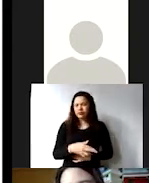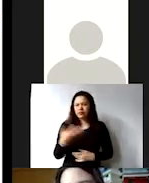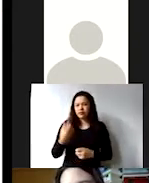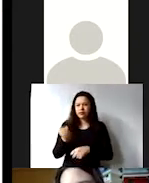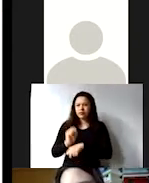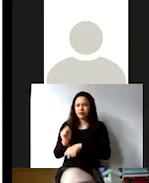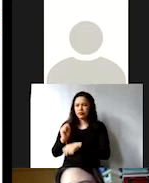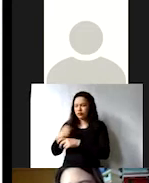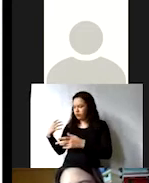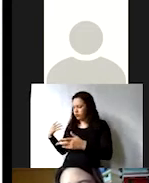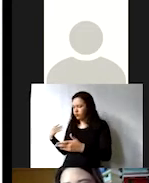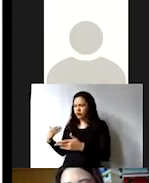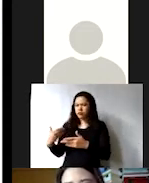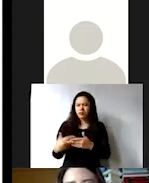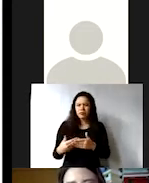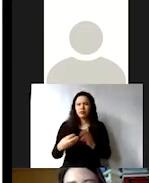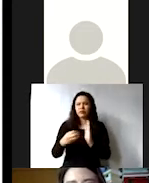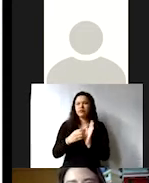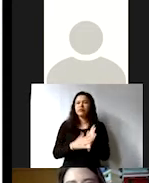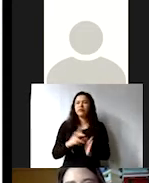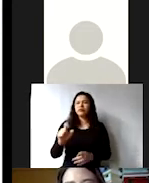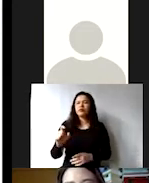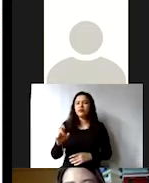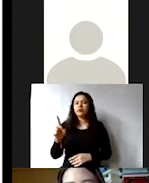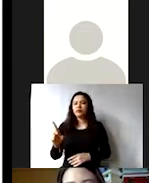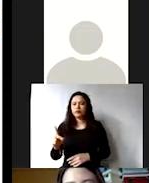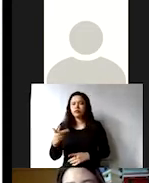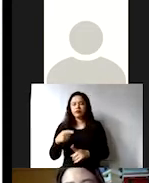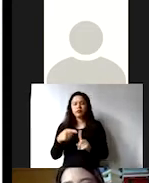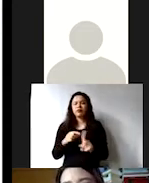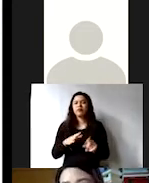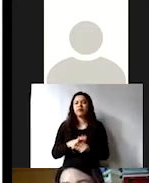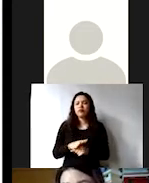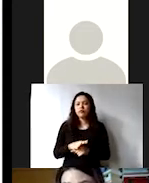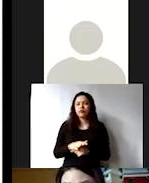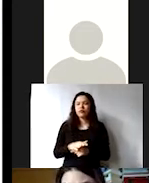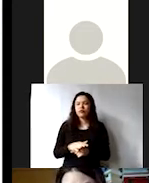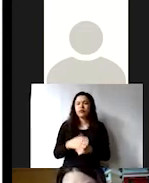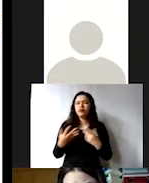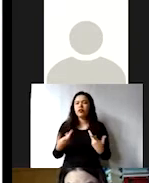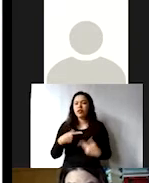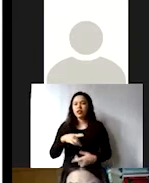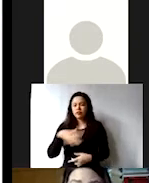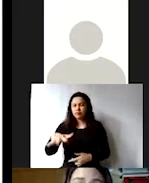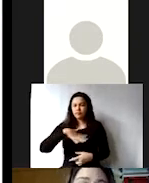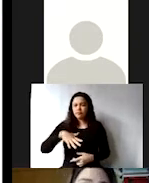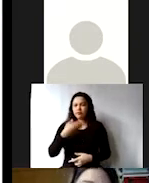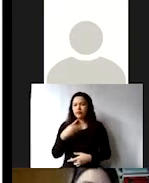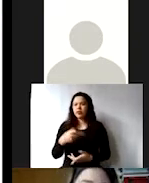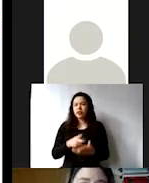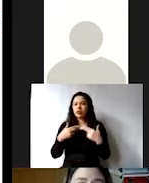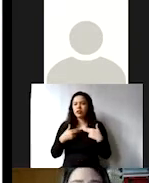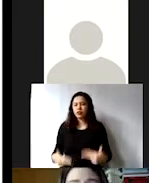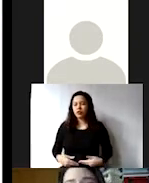que la Agenda 2030 lo que busca pues es un bienestar y una garantía de derechos humanos, ligarlo a los